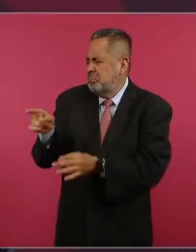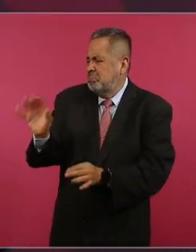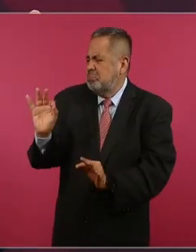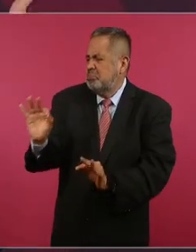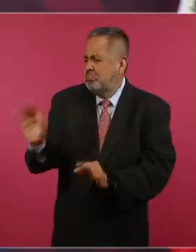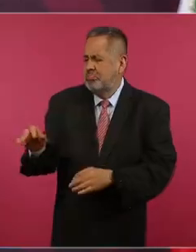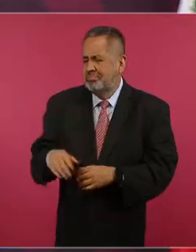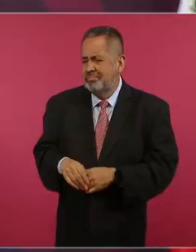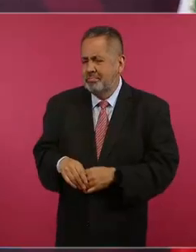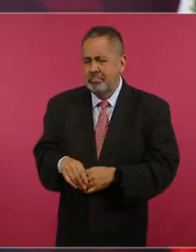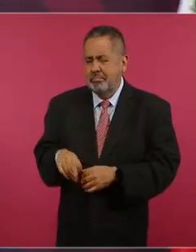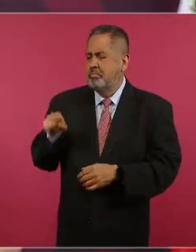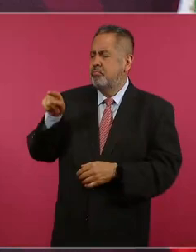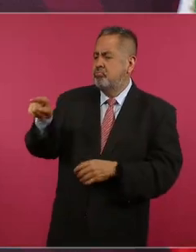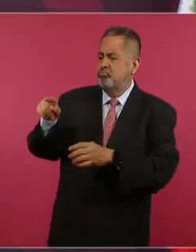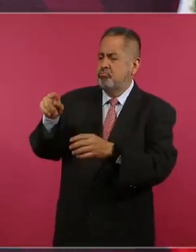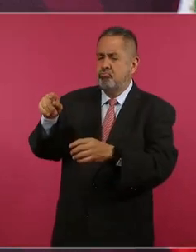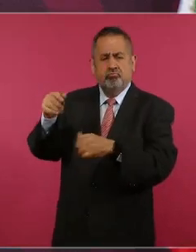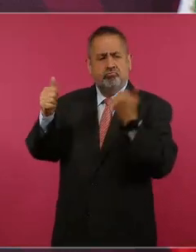va a depender de ti.